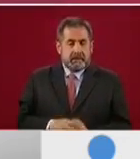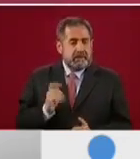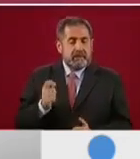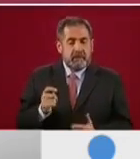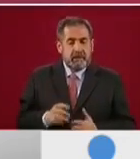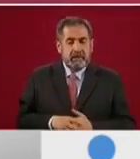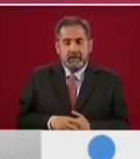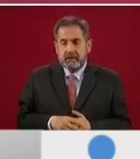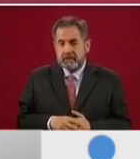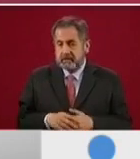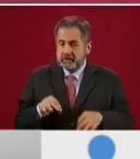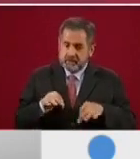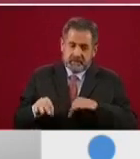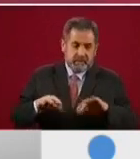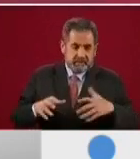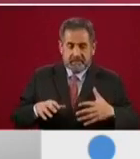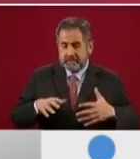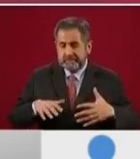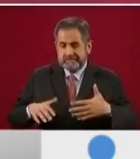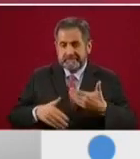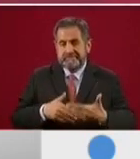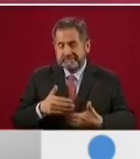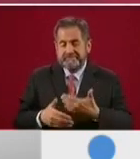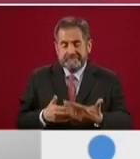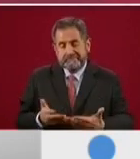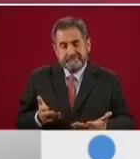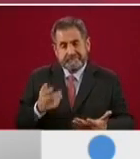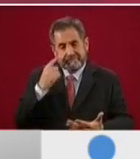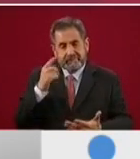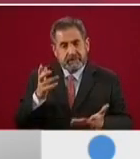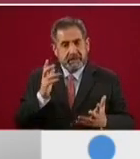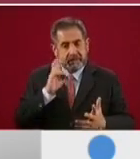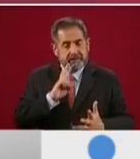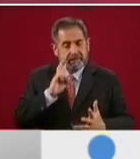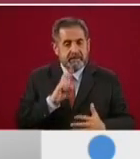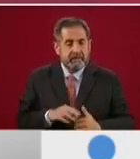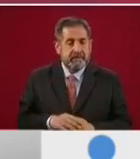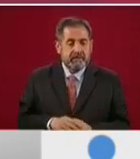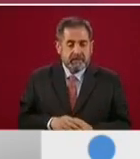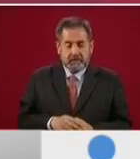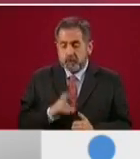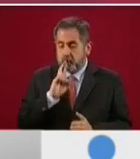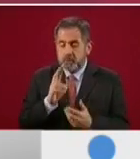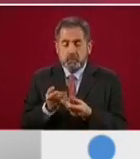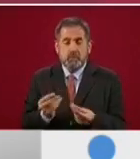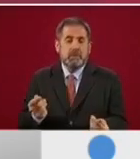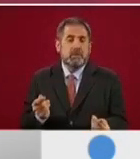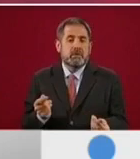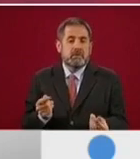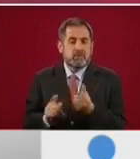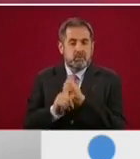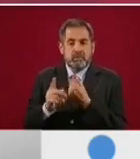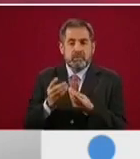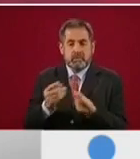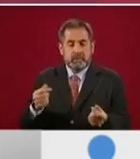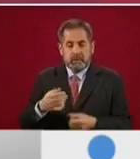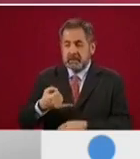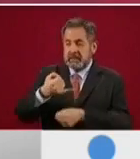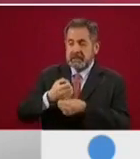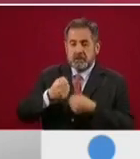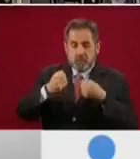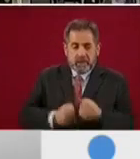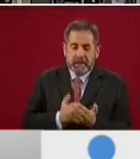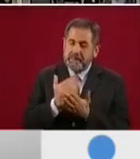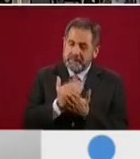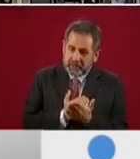estamos trabajando para que se resuelva el problema de la inseguridad y de la